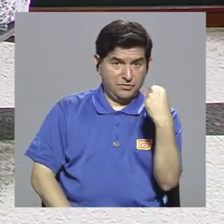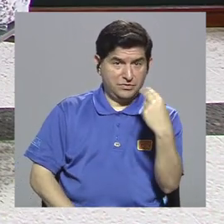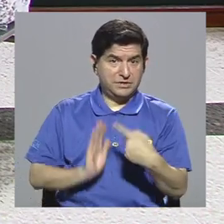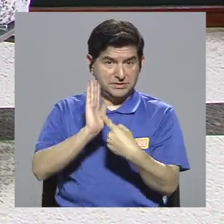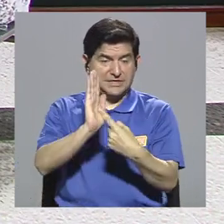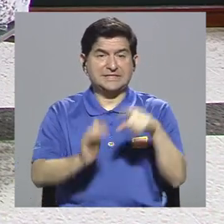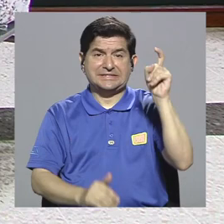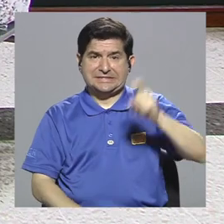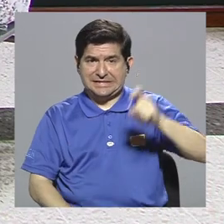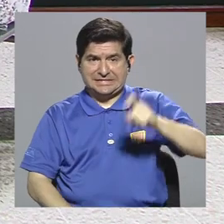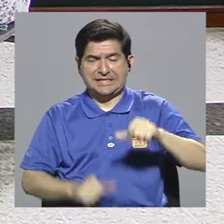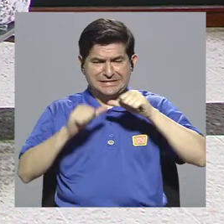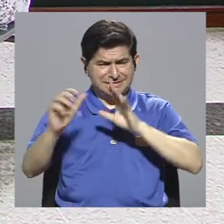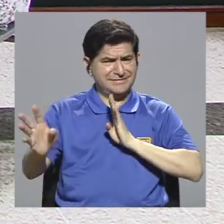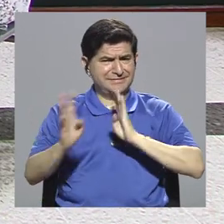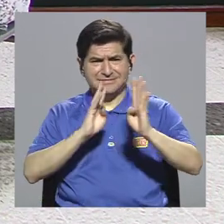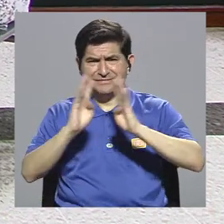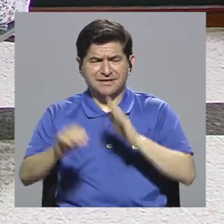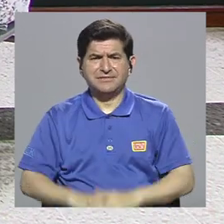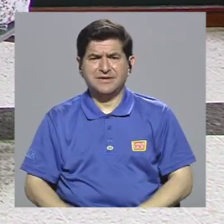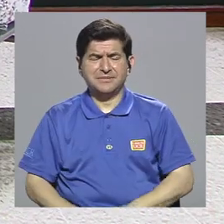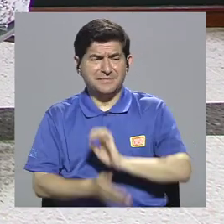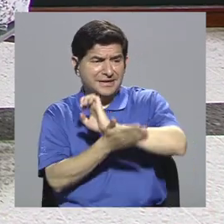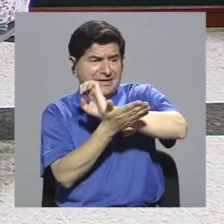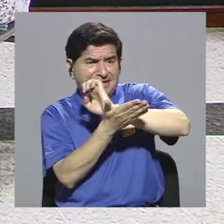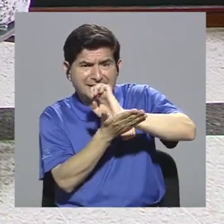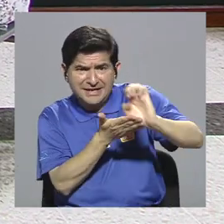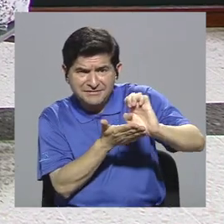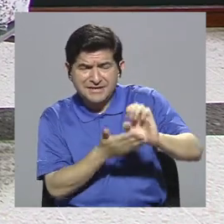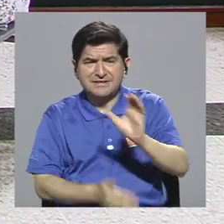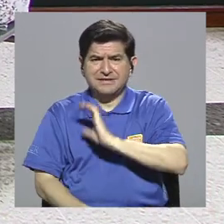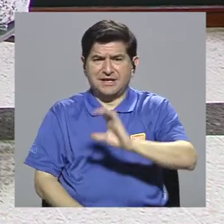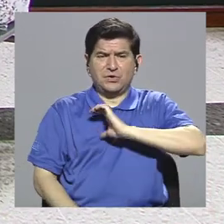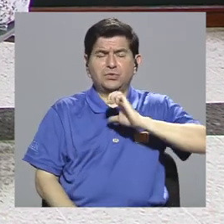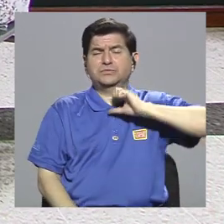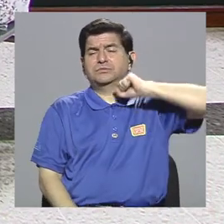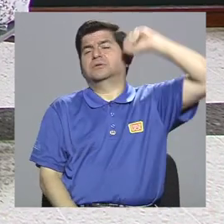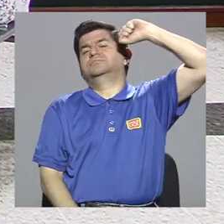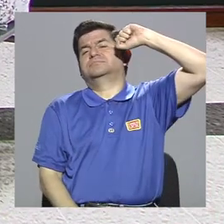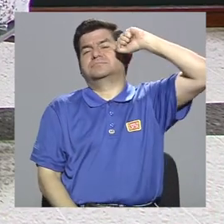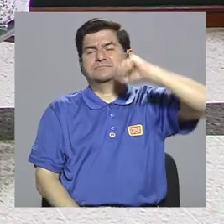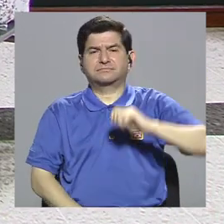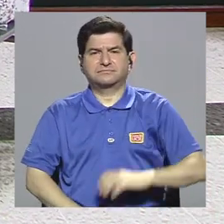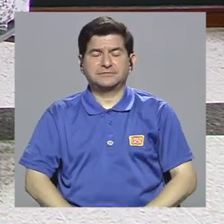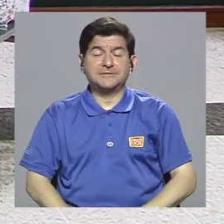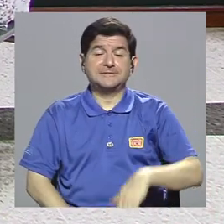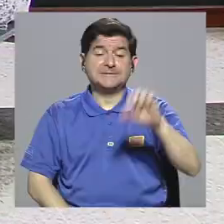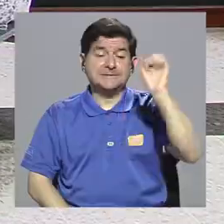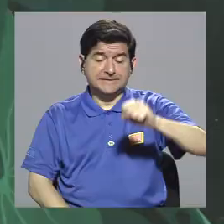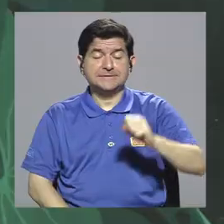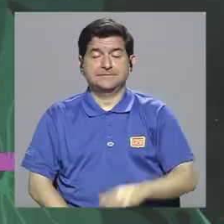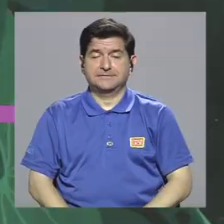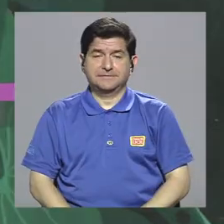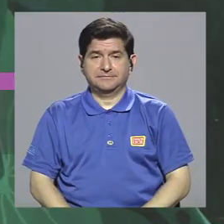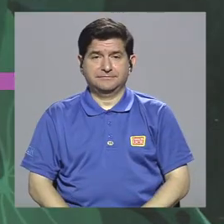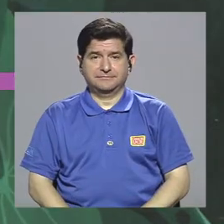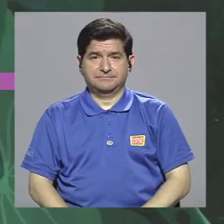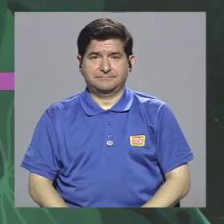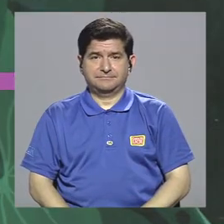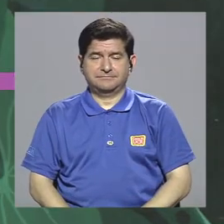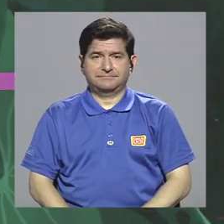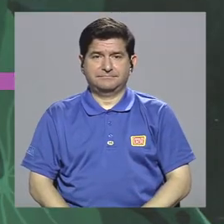Esta necesidad de seguir conversando acerca de la prevención de las conductas suicidas. Sí, el colegio,